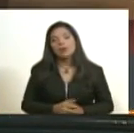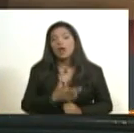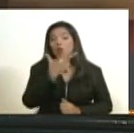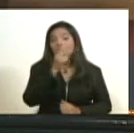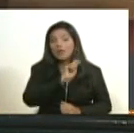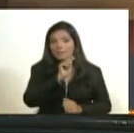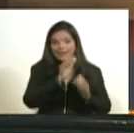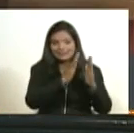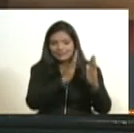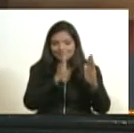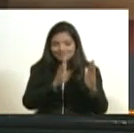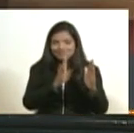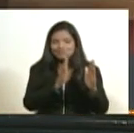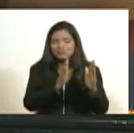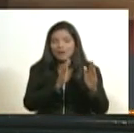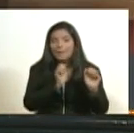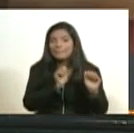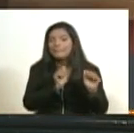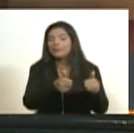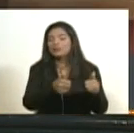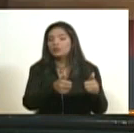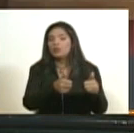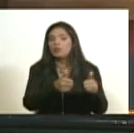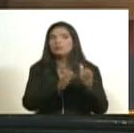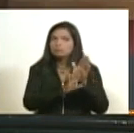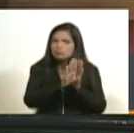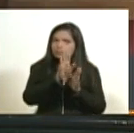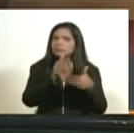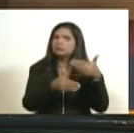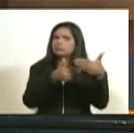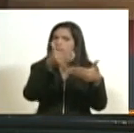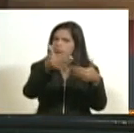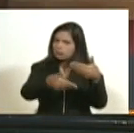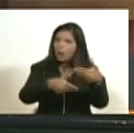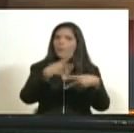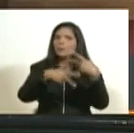trimestre que se inició una buena recuperación productiva.